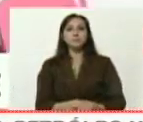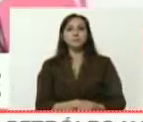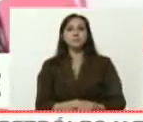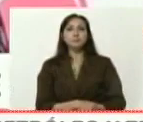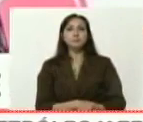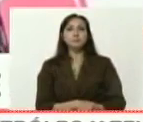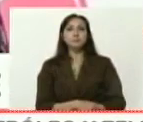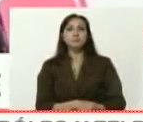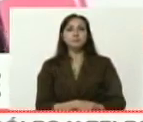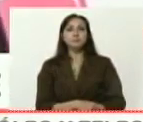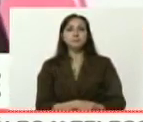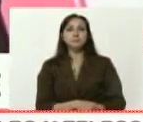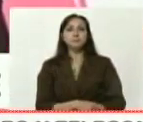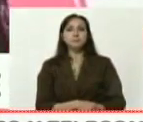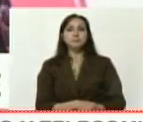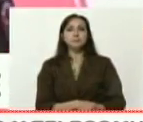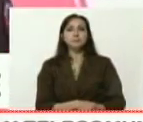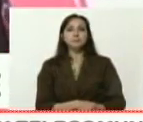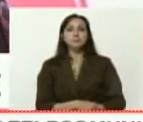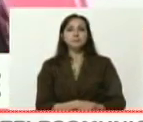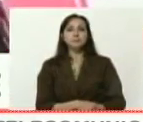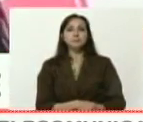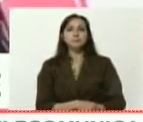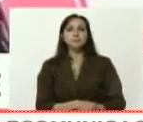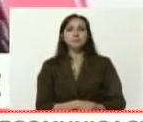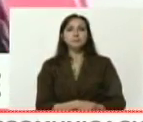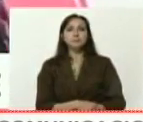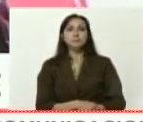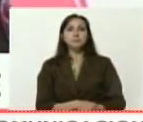Y me refiero al episodio